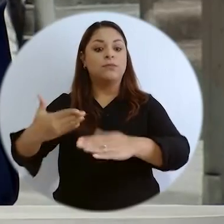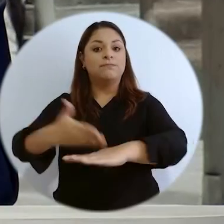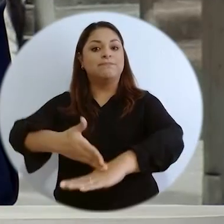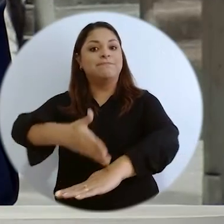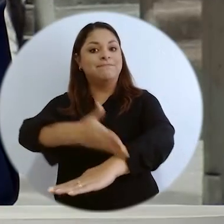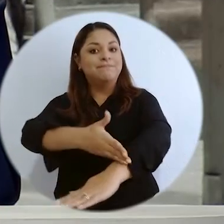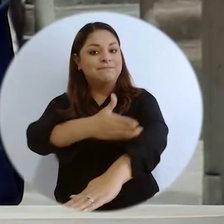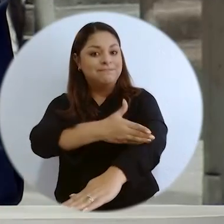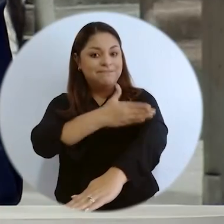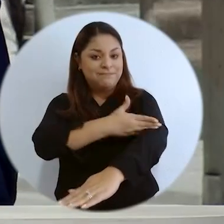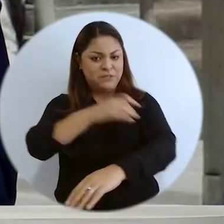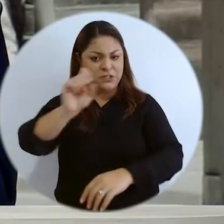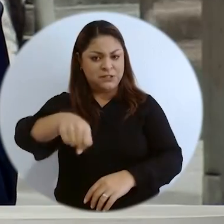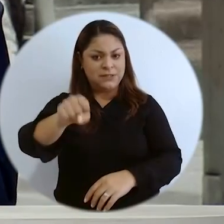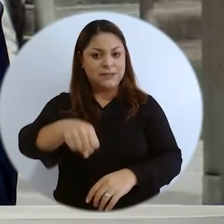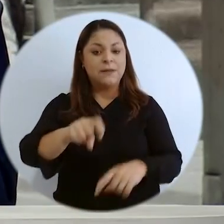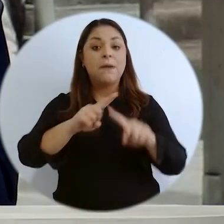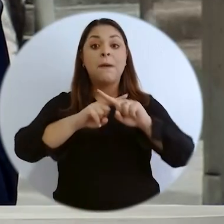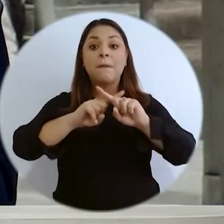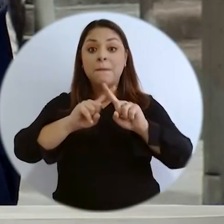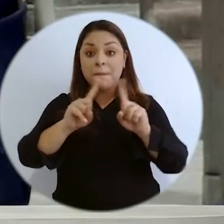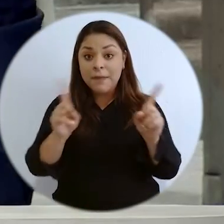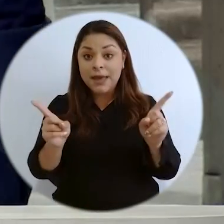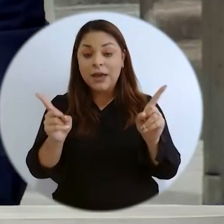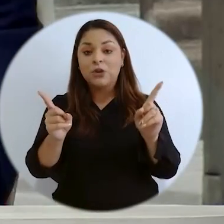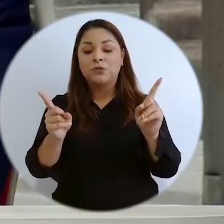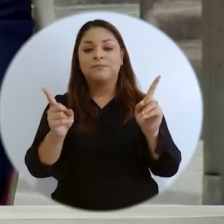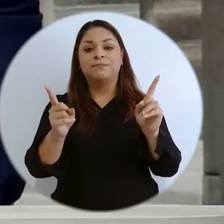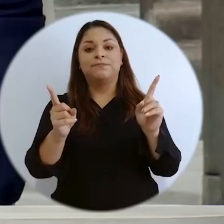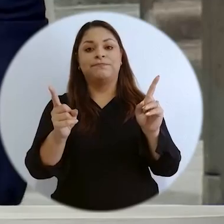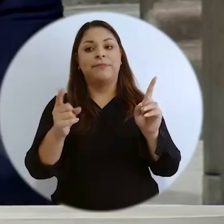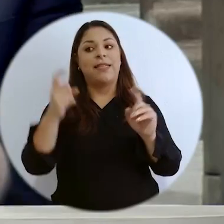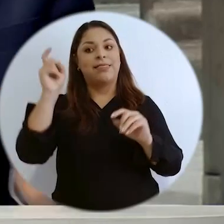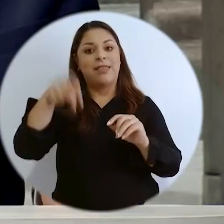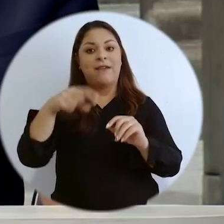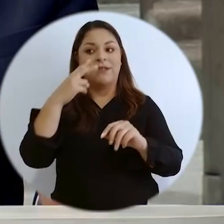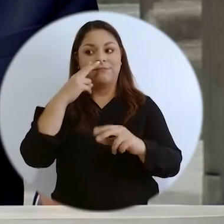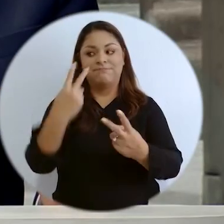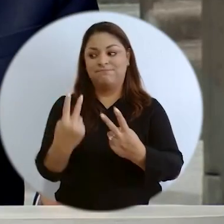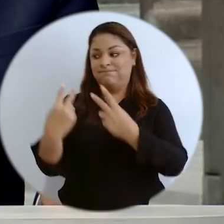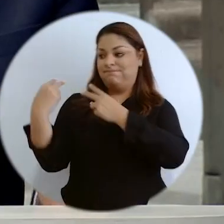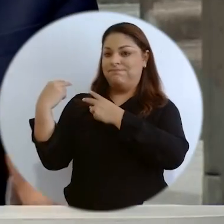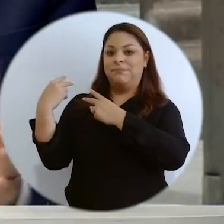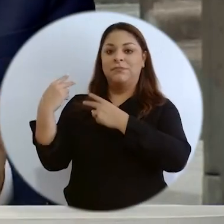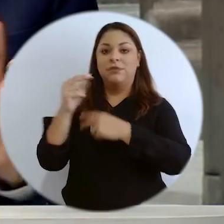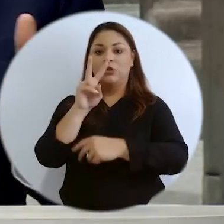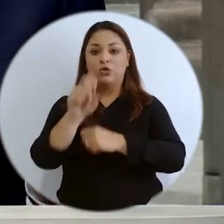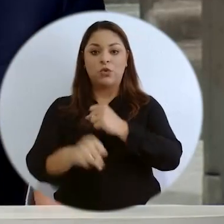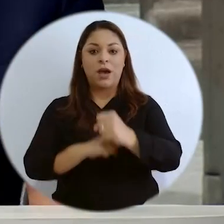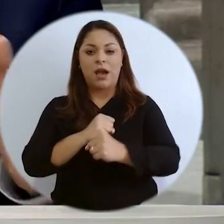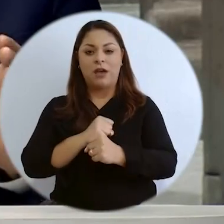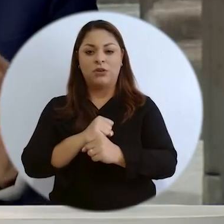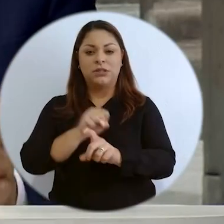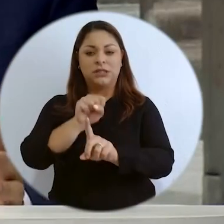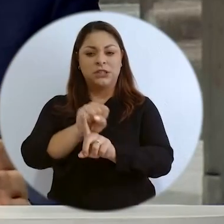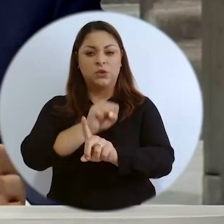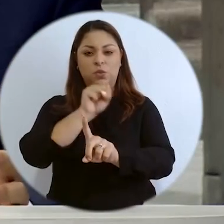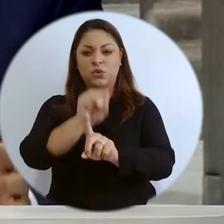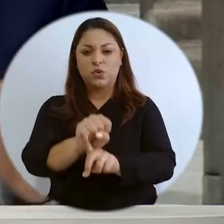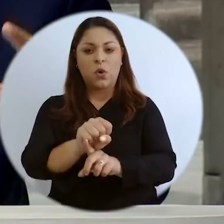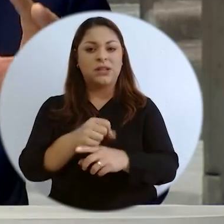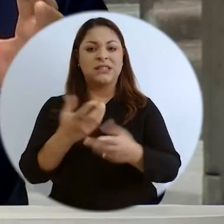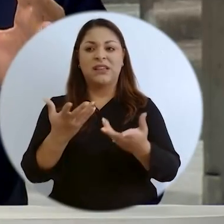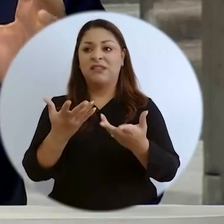prospere. Sin embargo, está detrás también 2 años de